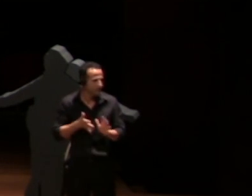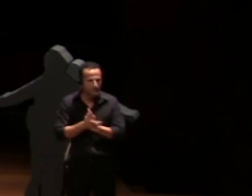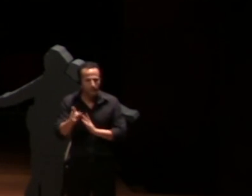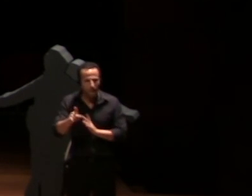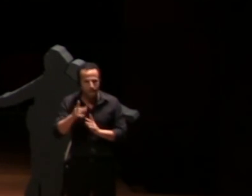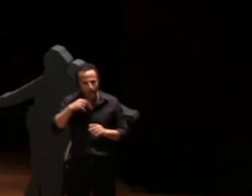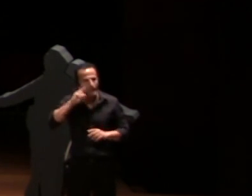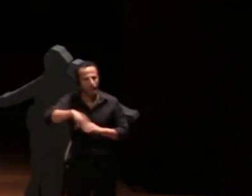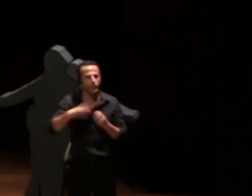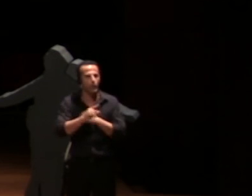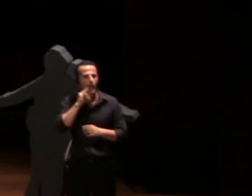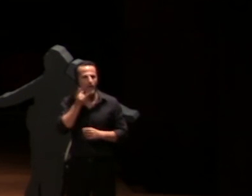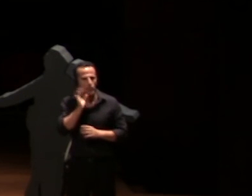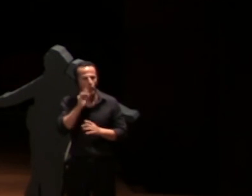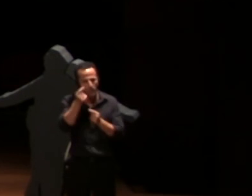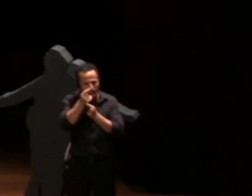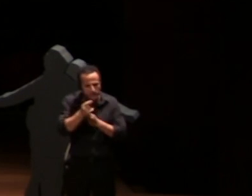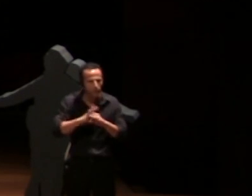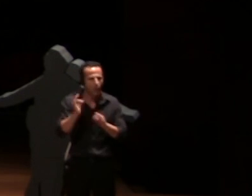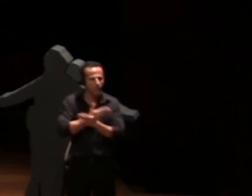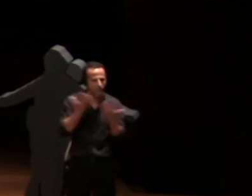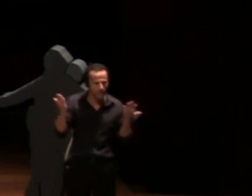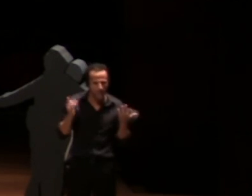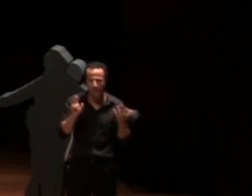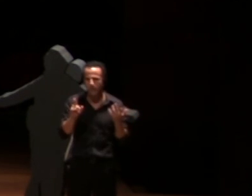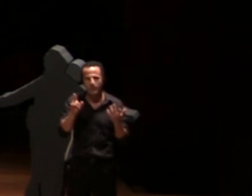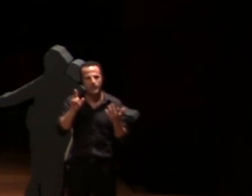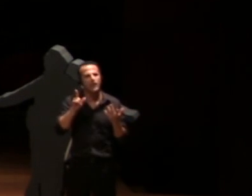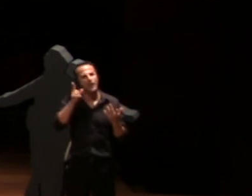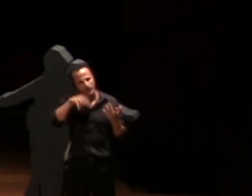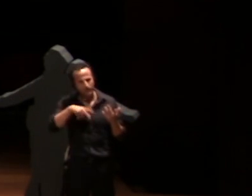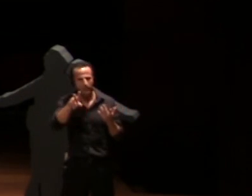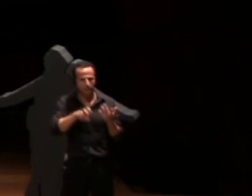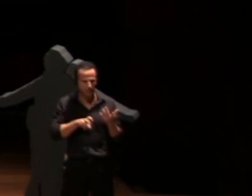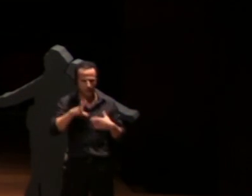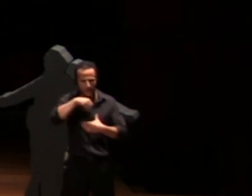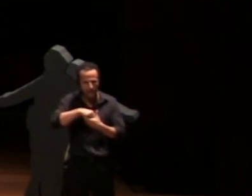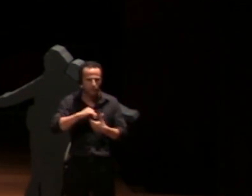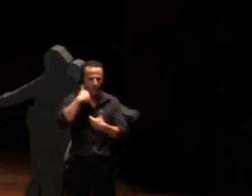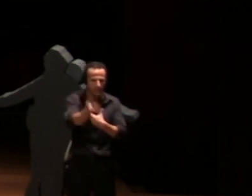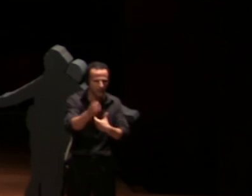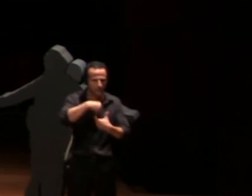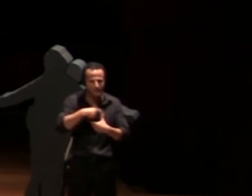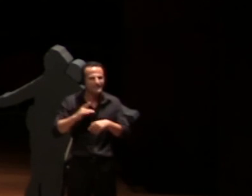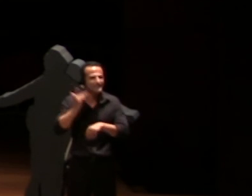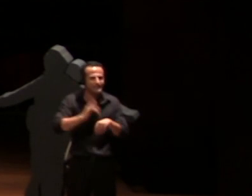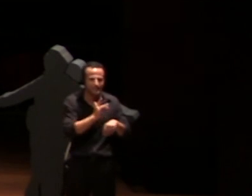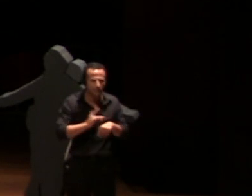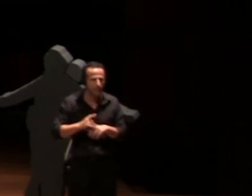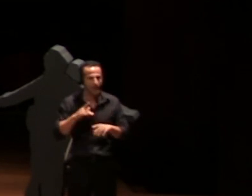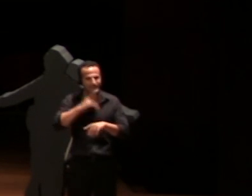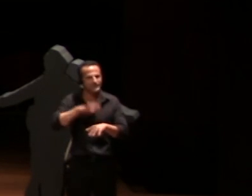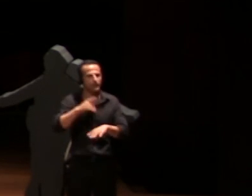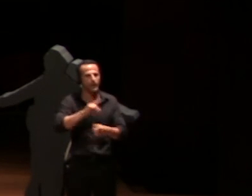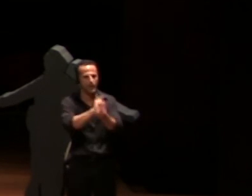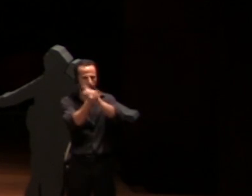conociendo el error o la precisión, la fiabilidad, la validez sobre todo discriminante o interna y externa también, la sensibilidad al cambio